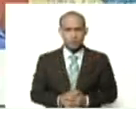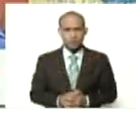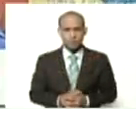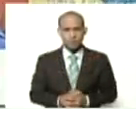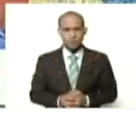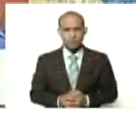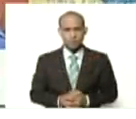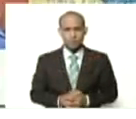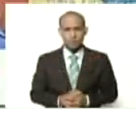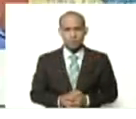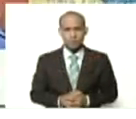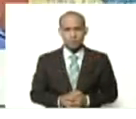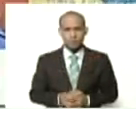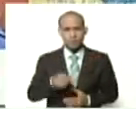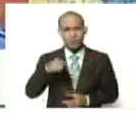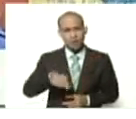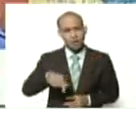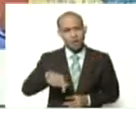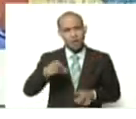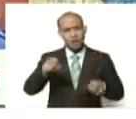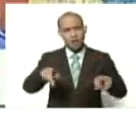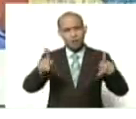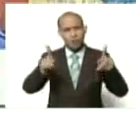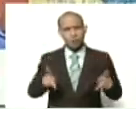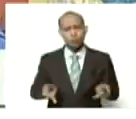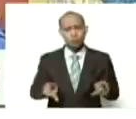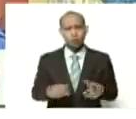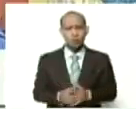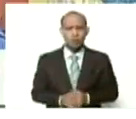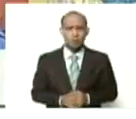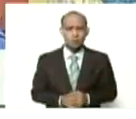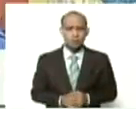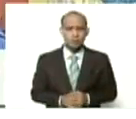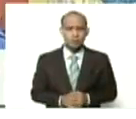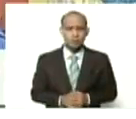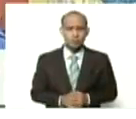Está en esta oportunidad